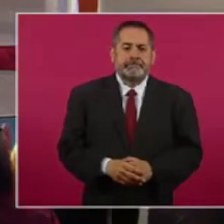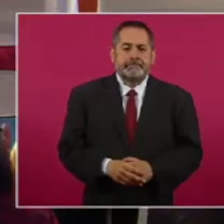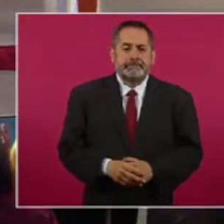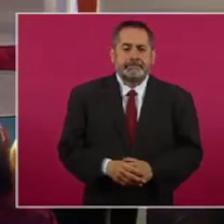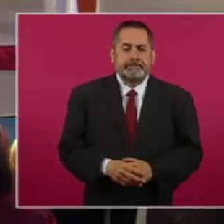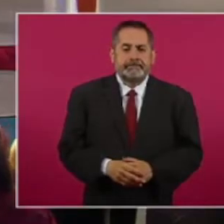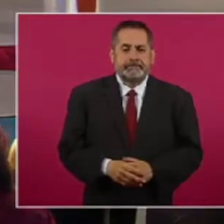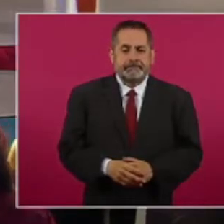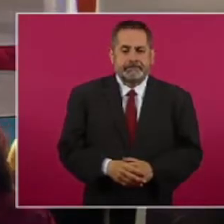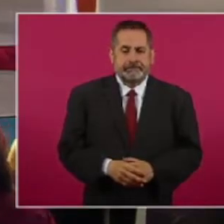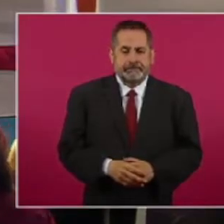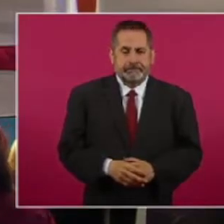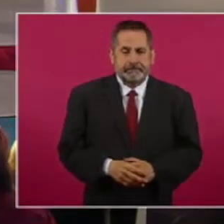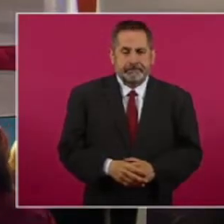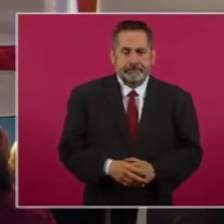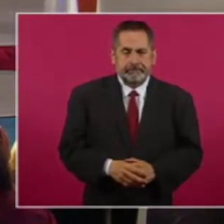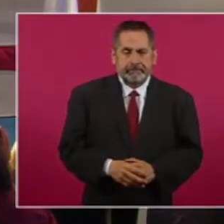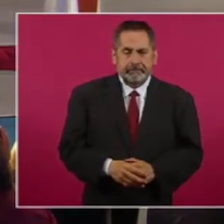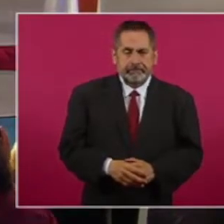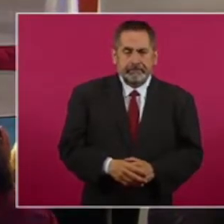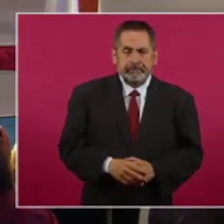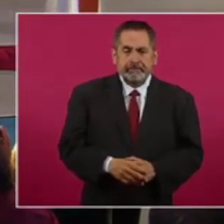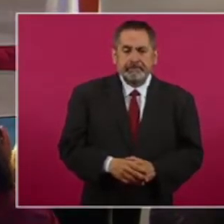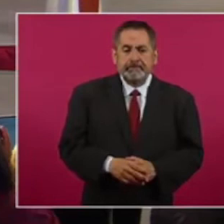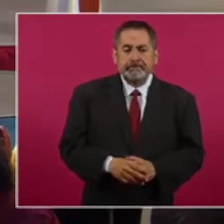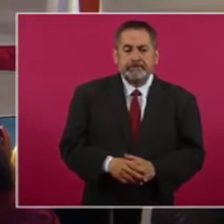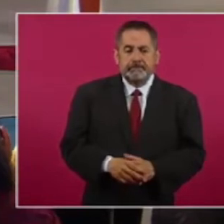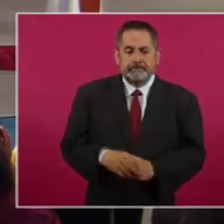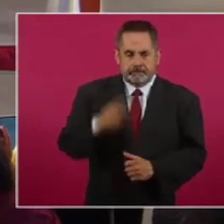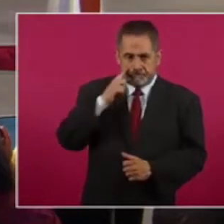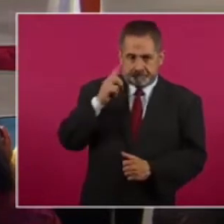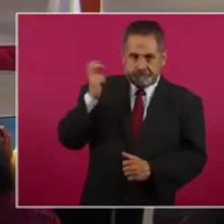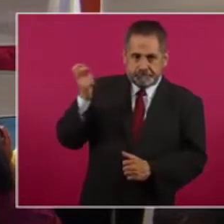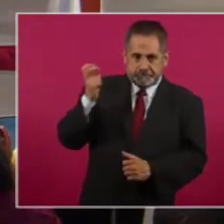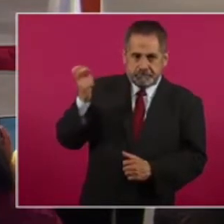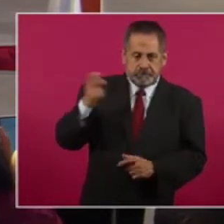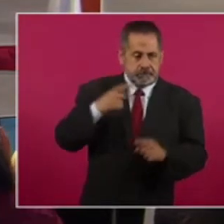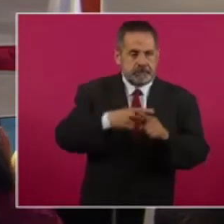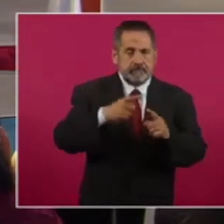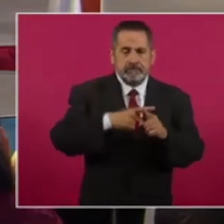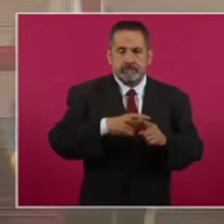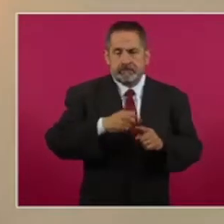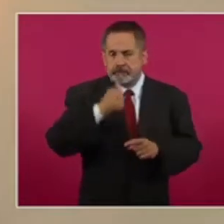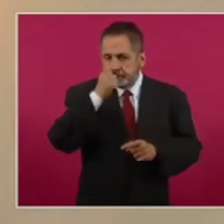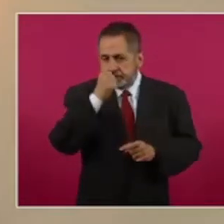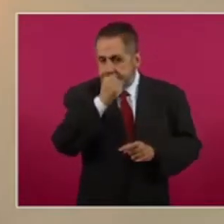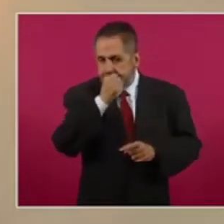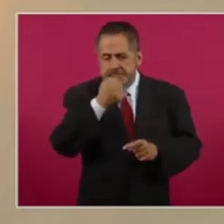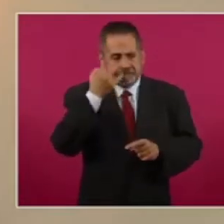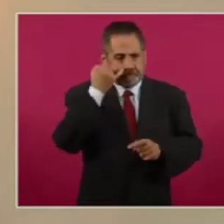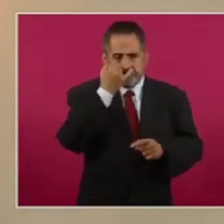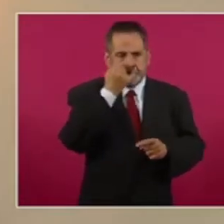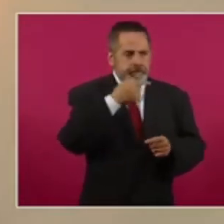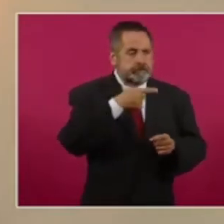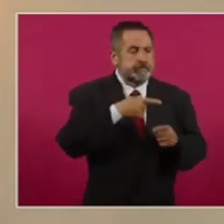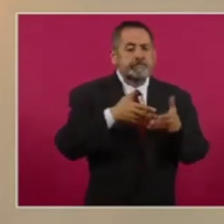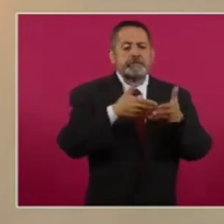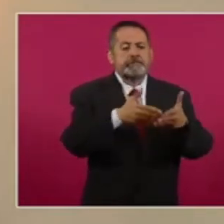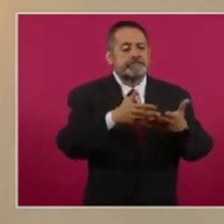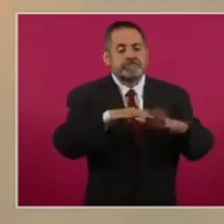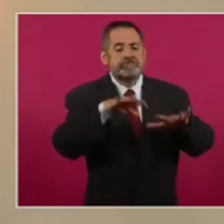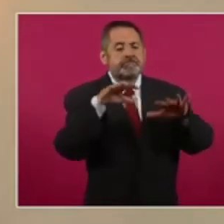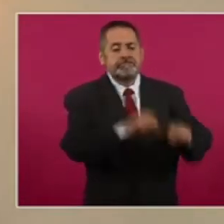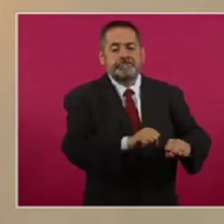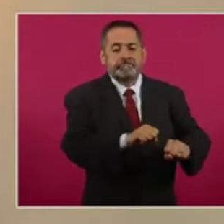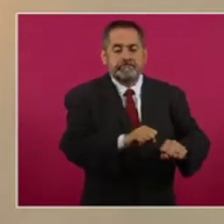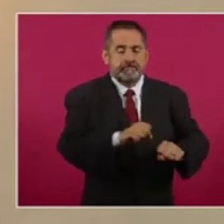Aquí se da cuenta de los aseguramientos de cocaína en la mar realizados por